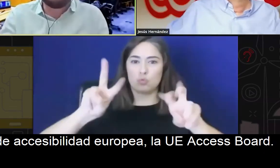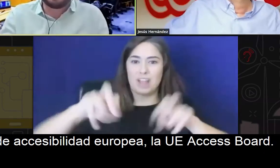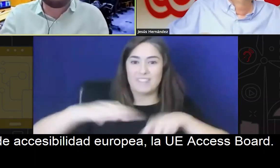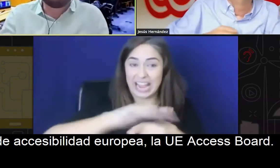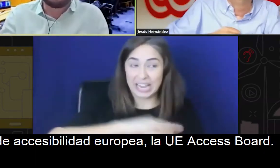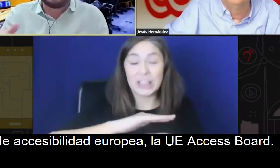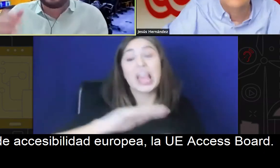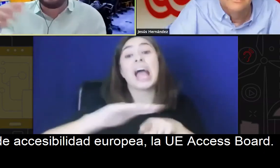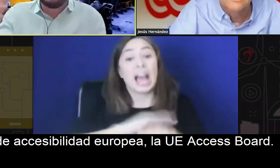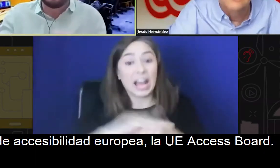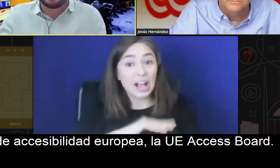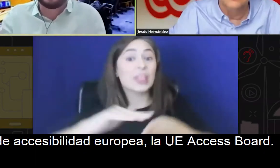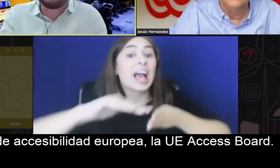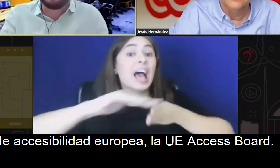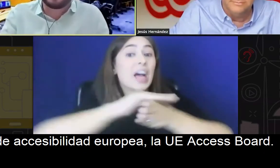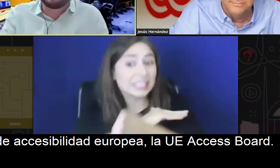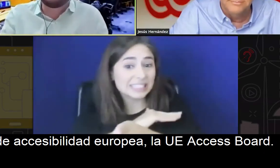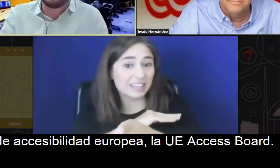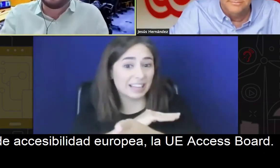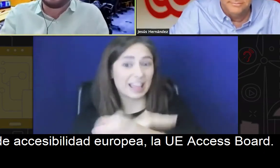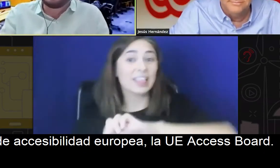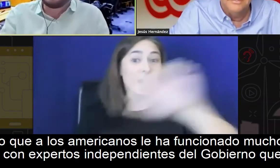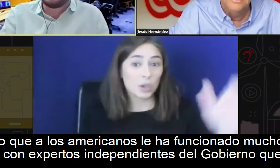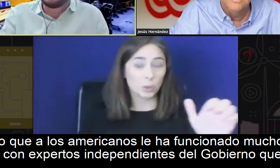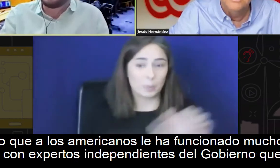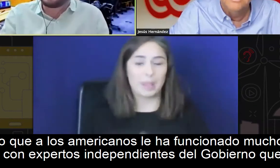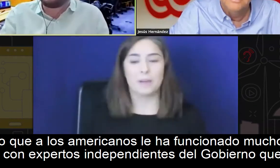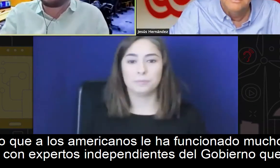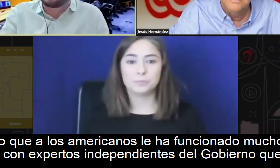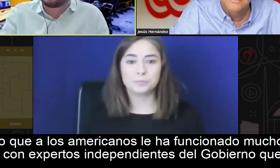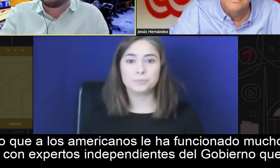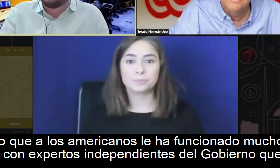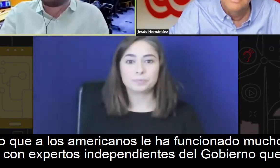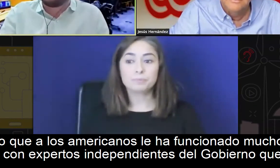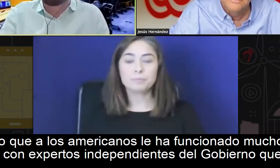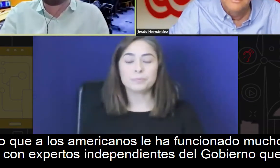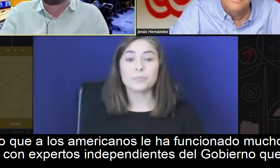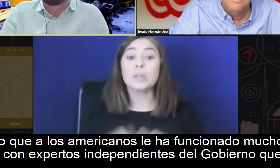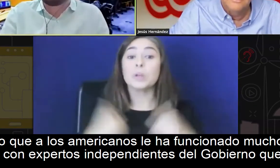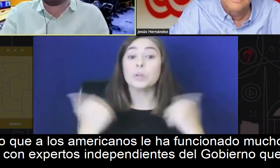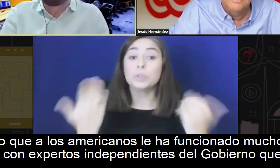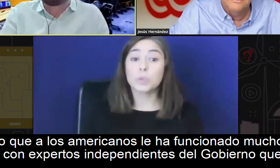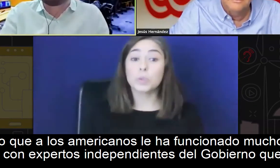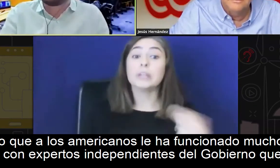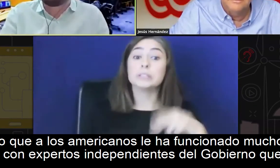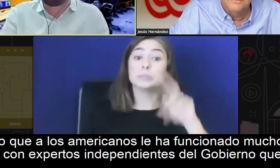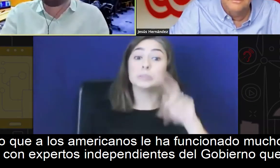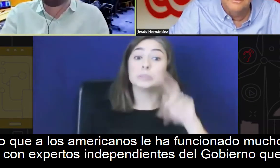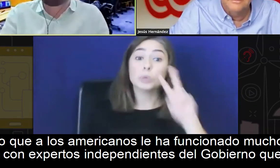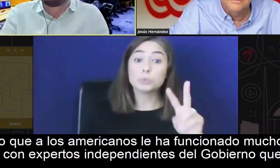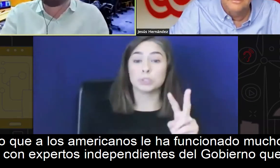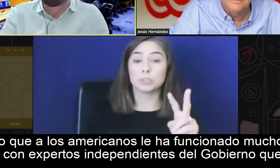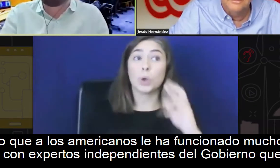Accesibilidad Europea, la EU Access Board, digamos. Y claro, porque hemos visto que a los americanos le